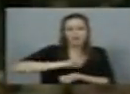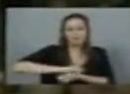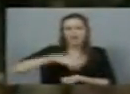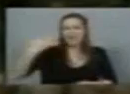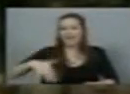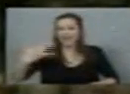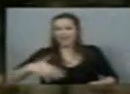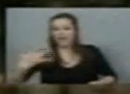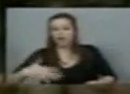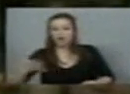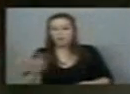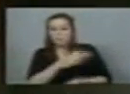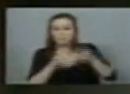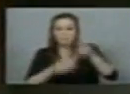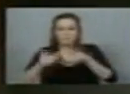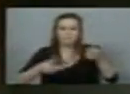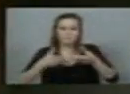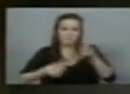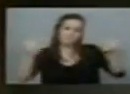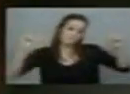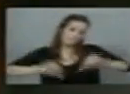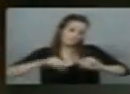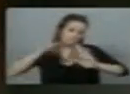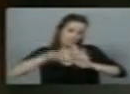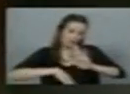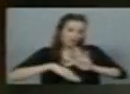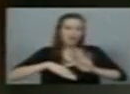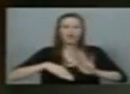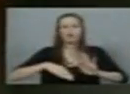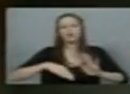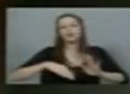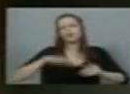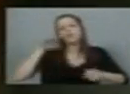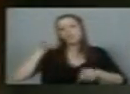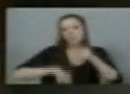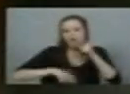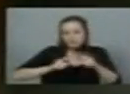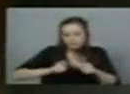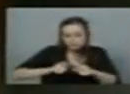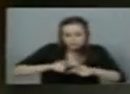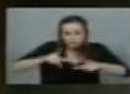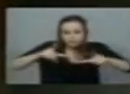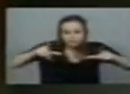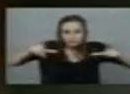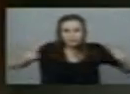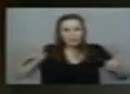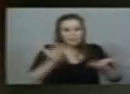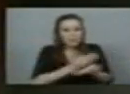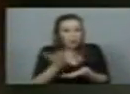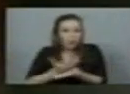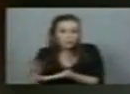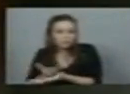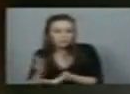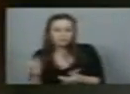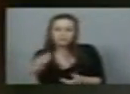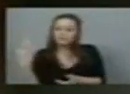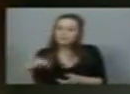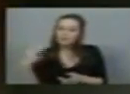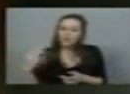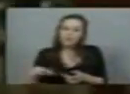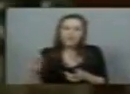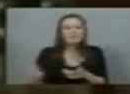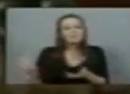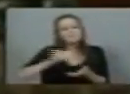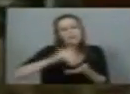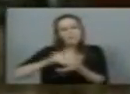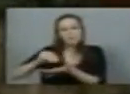para perder clientes, y en vez de maximizar la producción tenemos que aumentar la